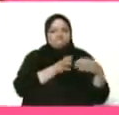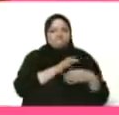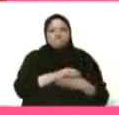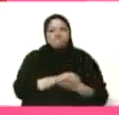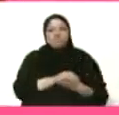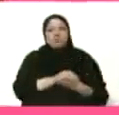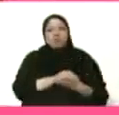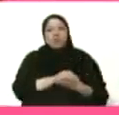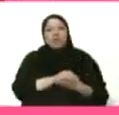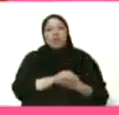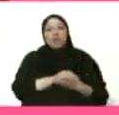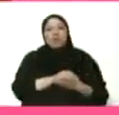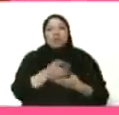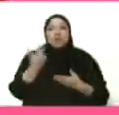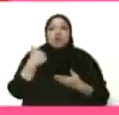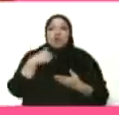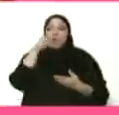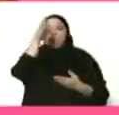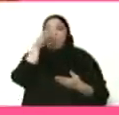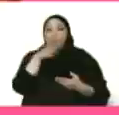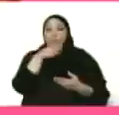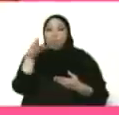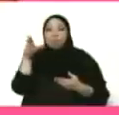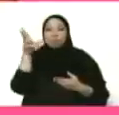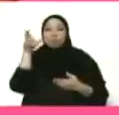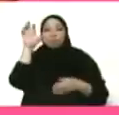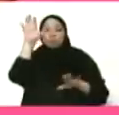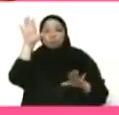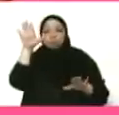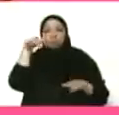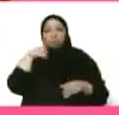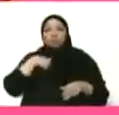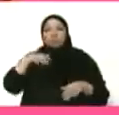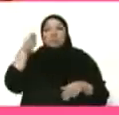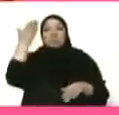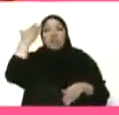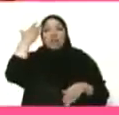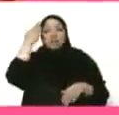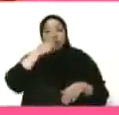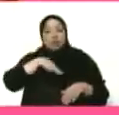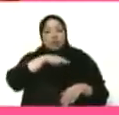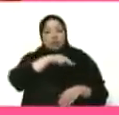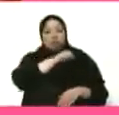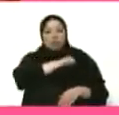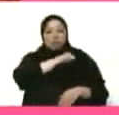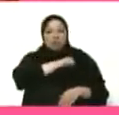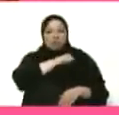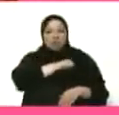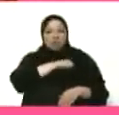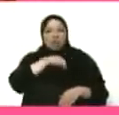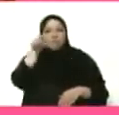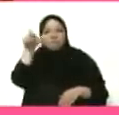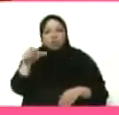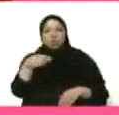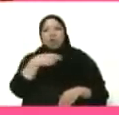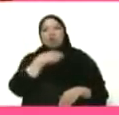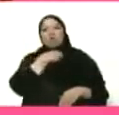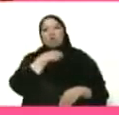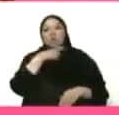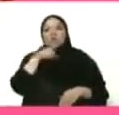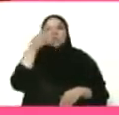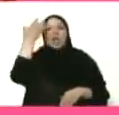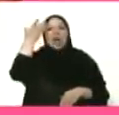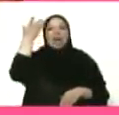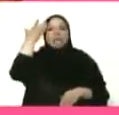Yo voy poco a misa, ¿no? Pero los curas son expertos en eso. Los curas normalmente dan el